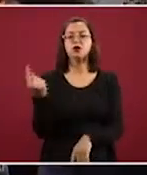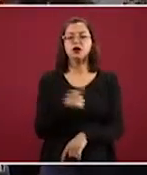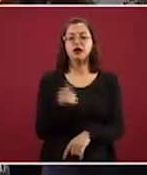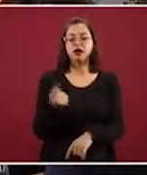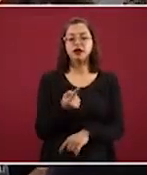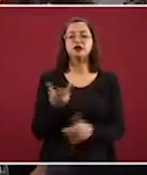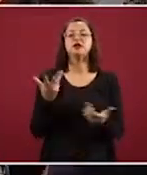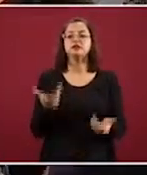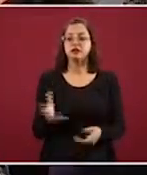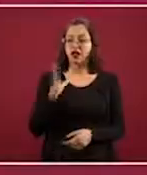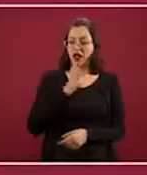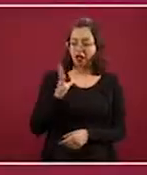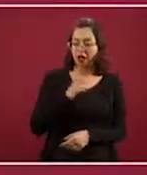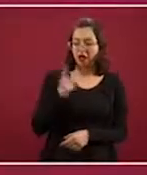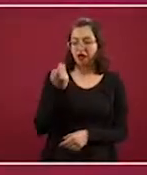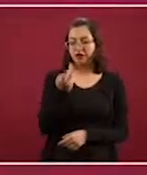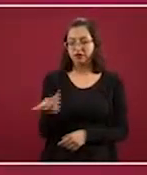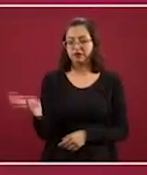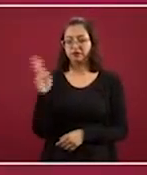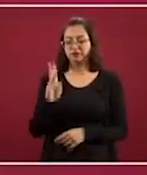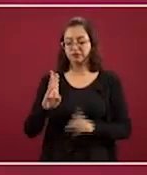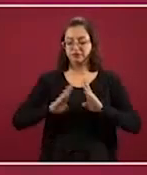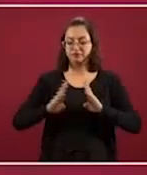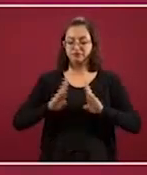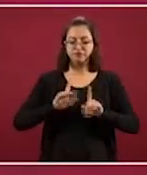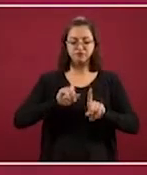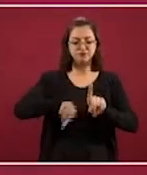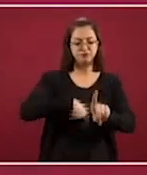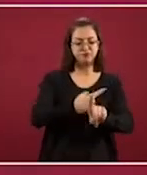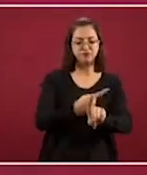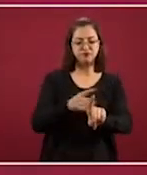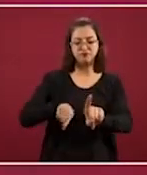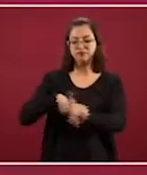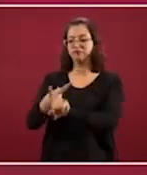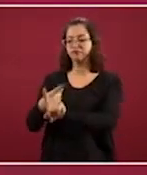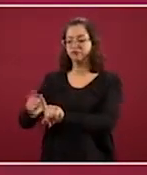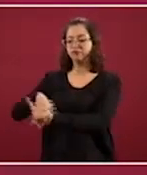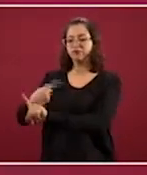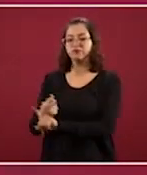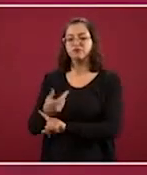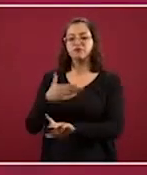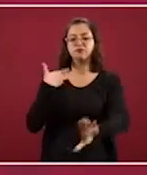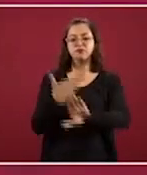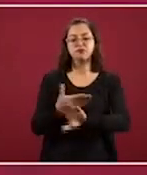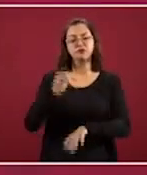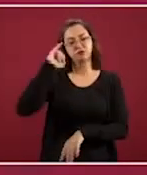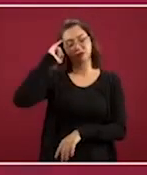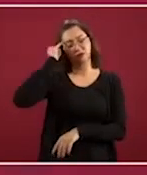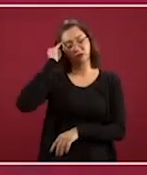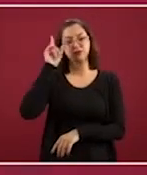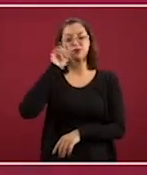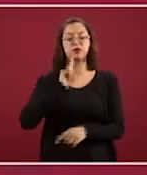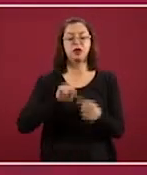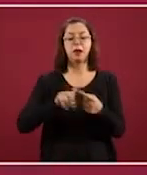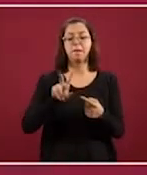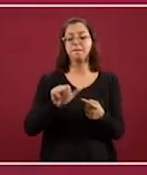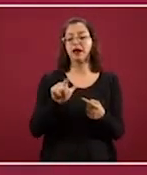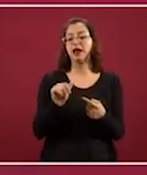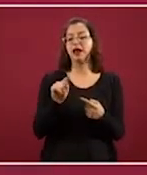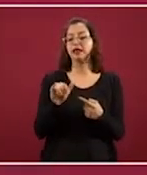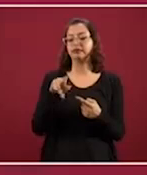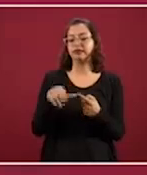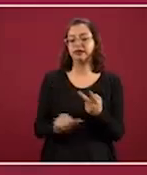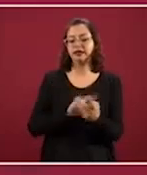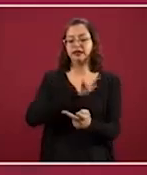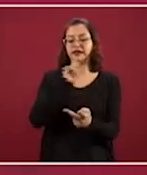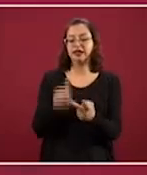violaciones sexuales cometidas por personal militar contra las mujeres indígenas Valentina Rosendo Cantú e Inés